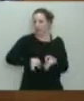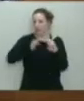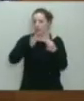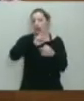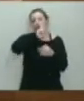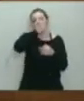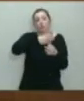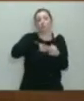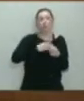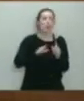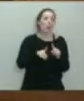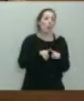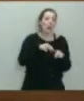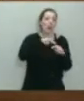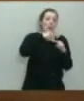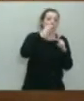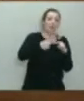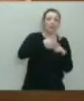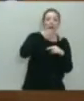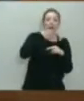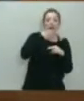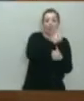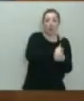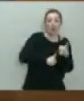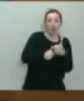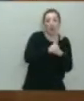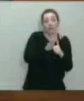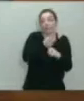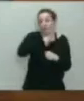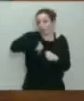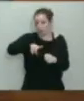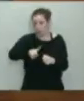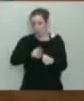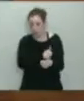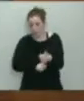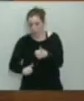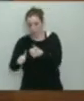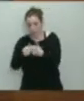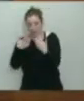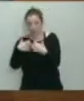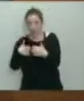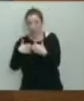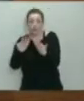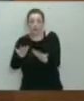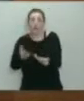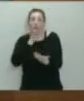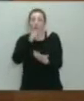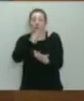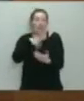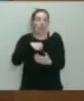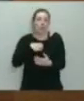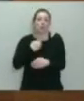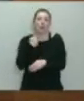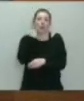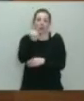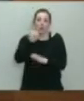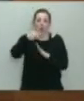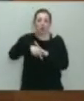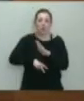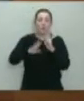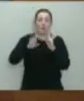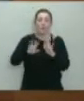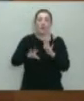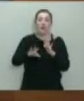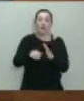climatización de piscinas, desde luego nosotros no. Y por eso o cambiamos el sentido de las inversiones o tampoco podremos apoyar esta norma. Pero, en todo